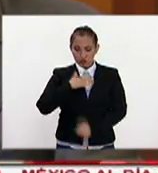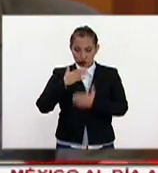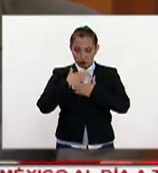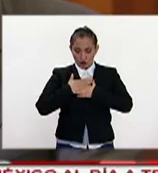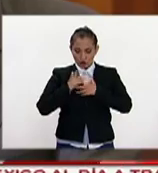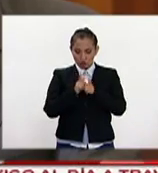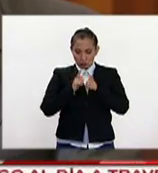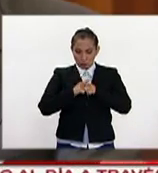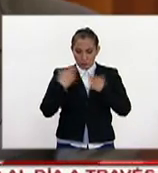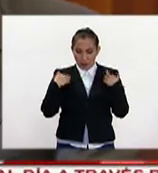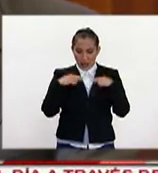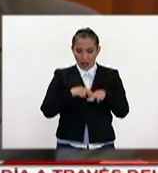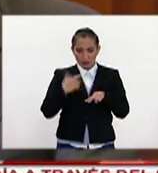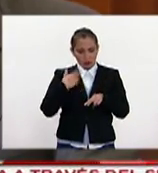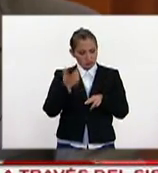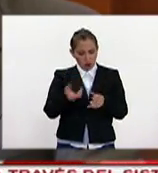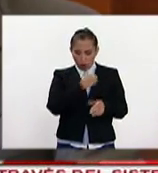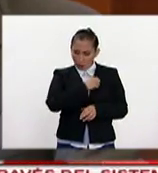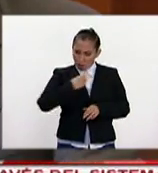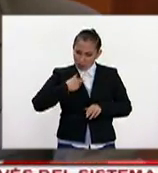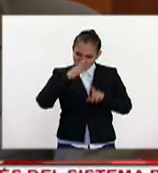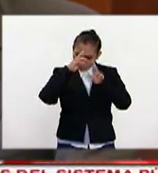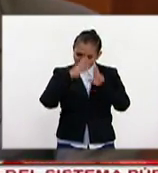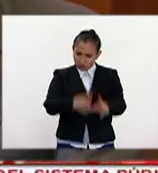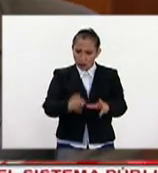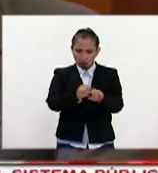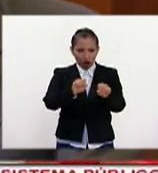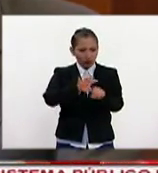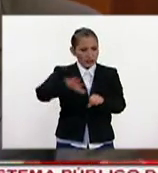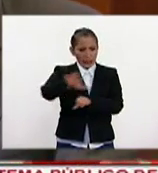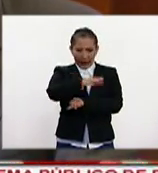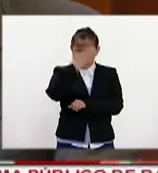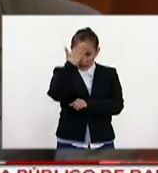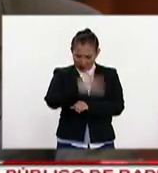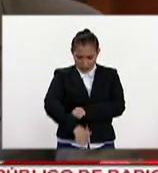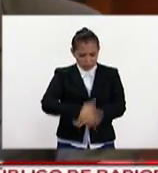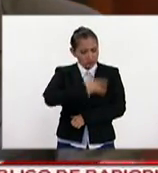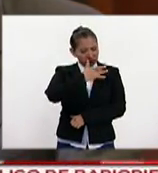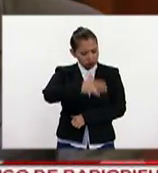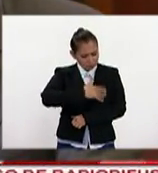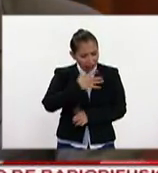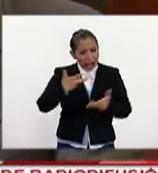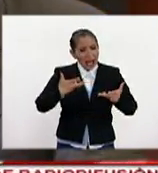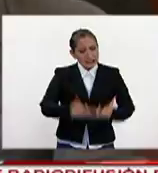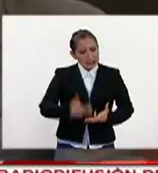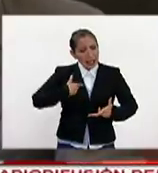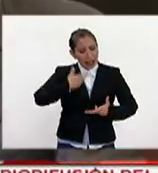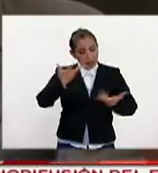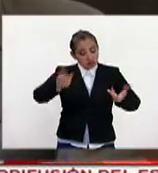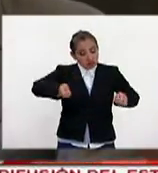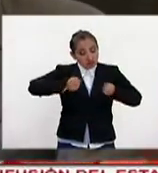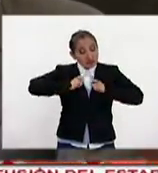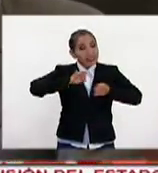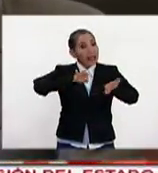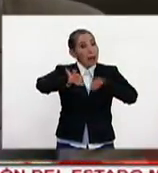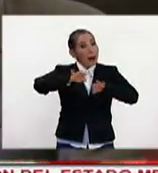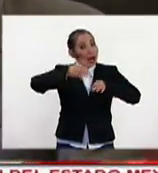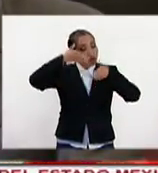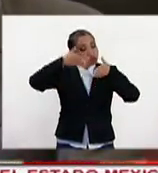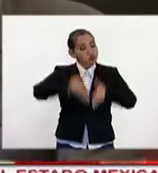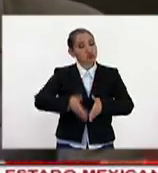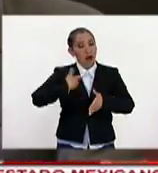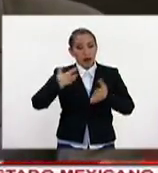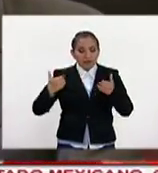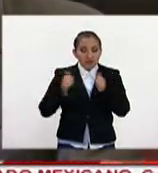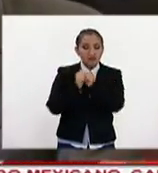parte, ratificamos nuestro compromiso social con plena conciencia de hacer lo que nos toca, estar